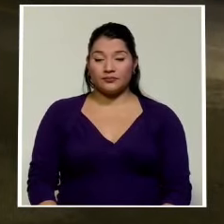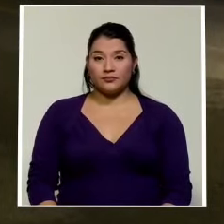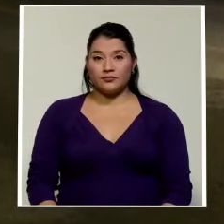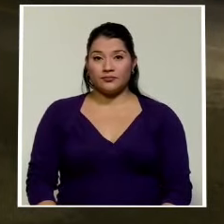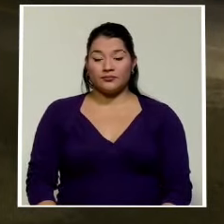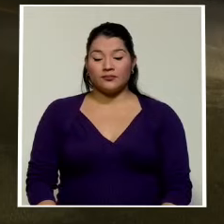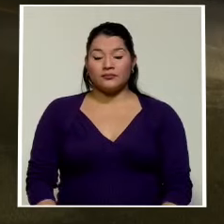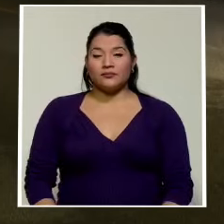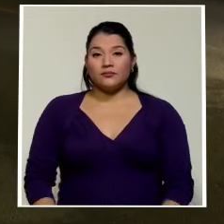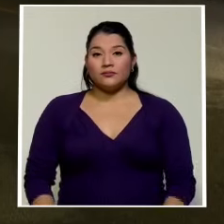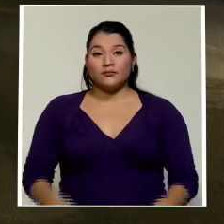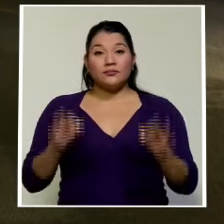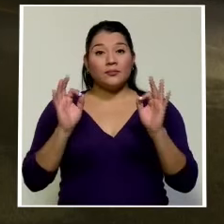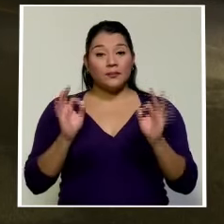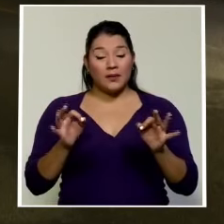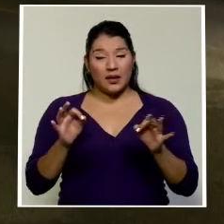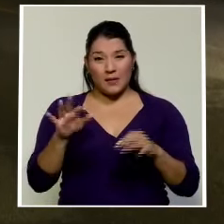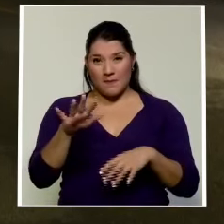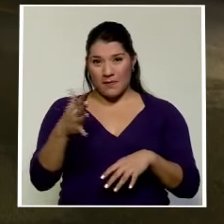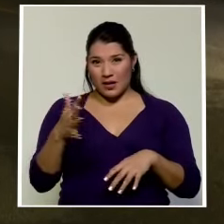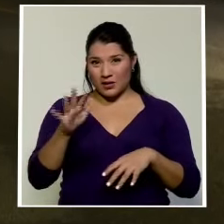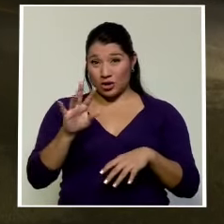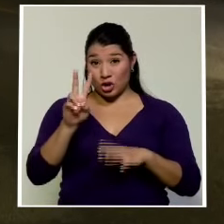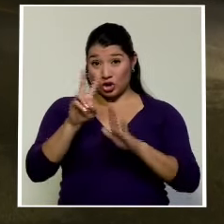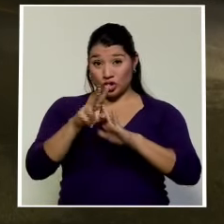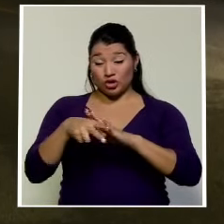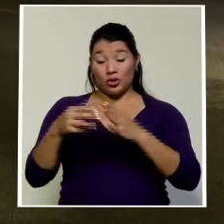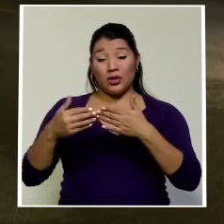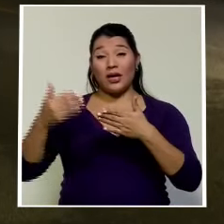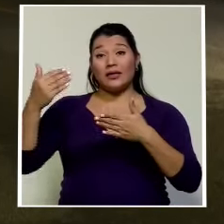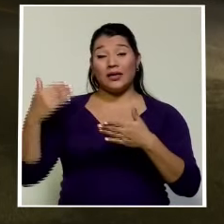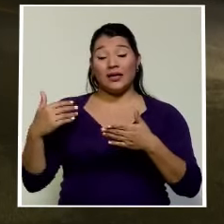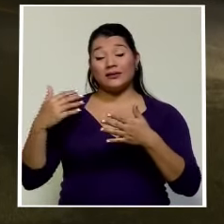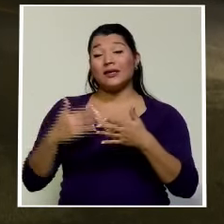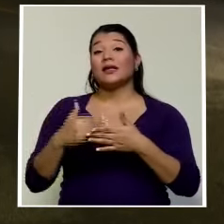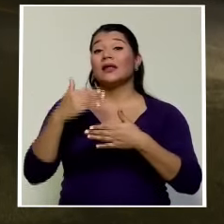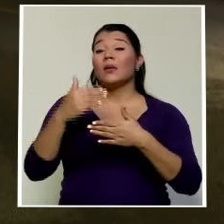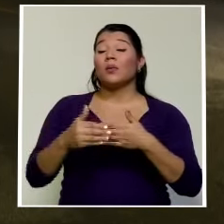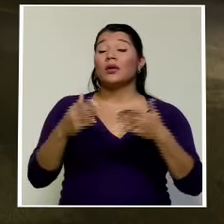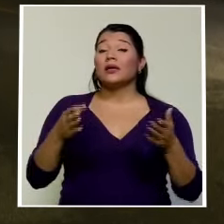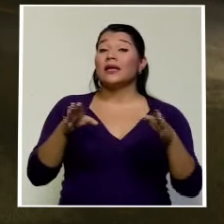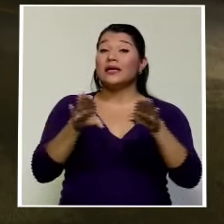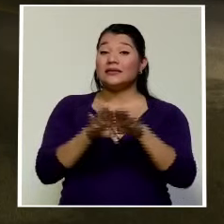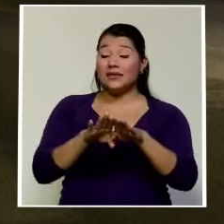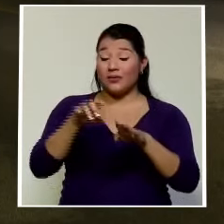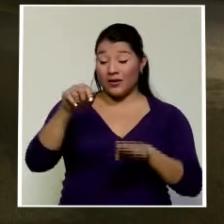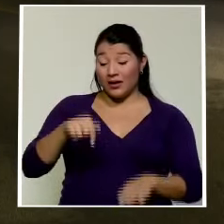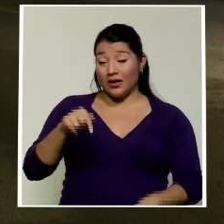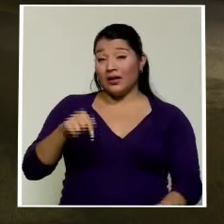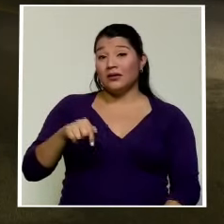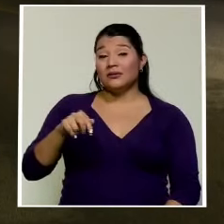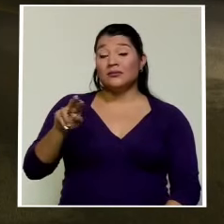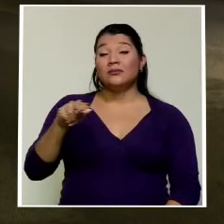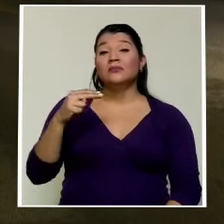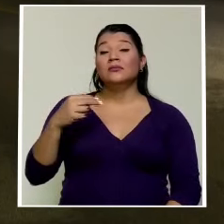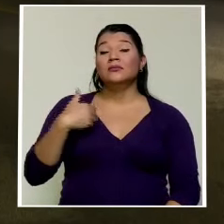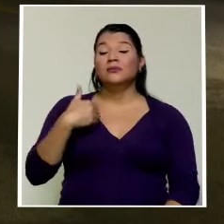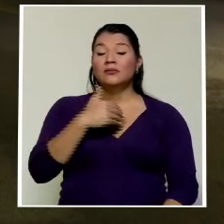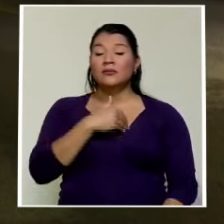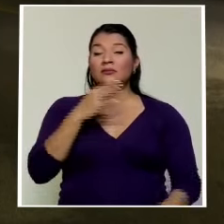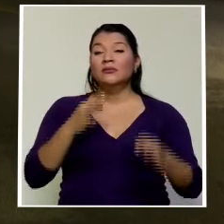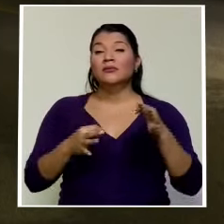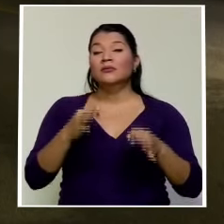Bien, y es que precisamente hace un par de horas, posterior al cierre de edición de esta nota, el Ministerio de